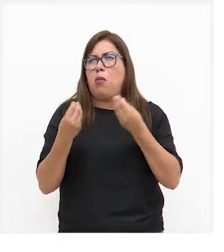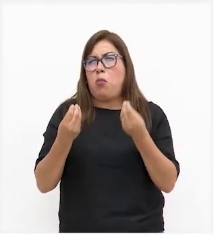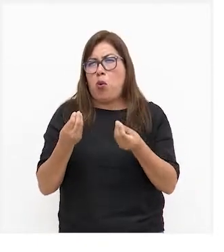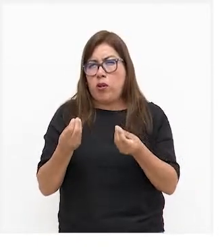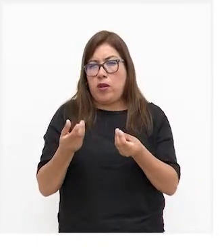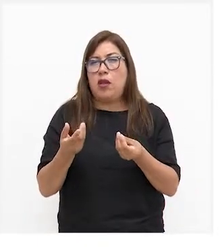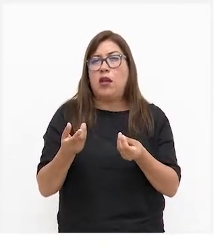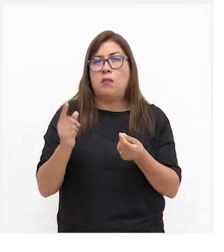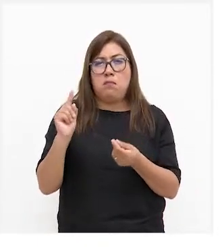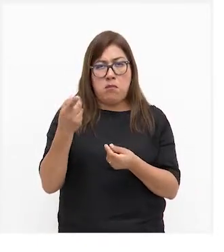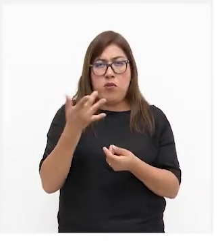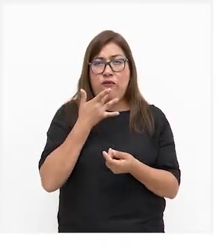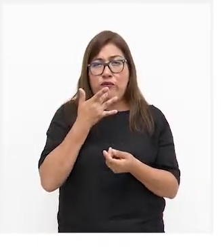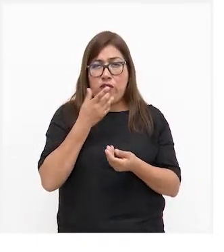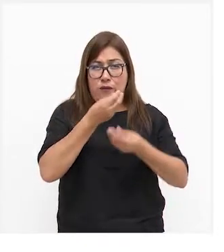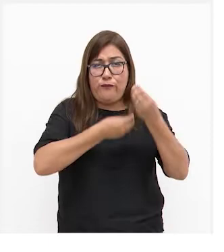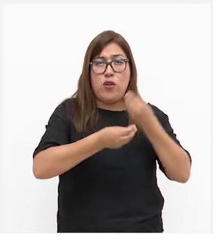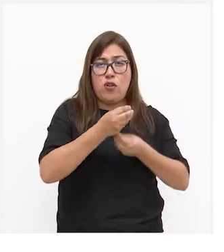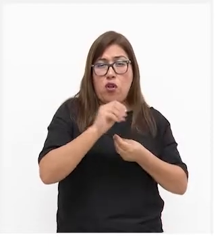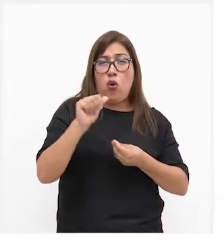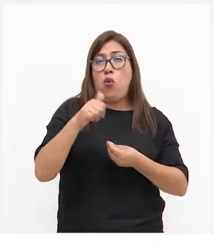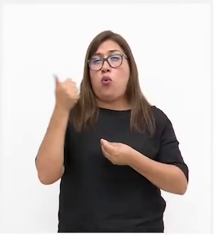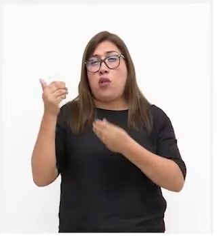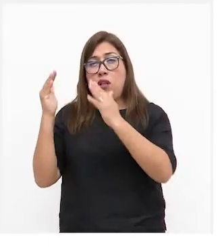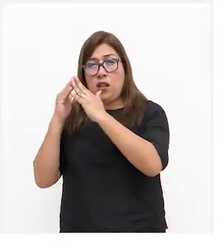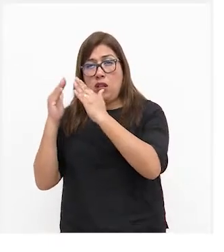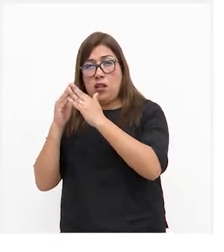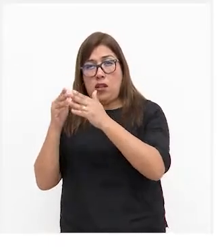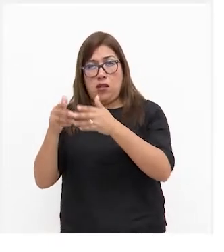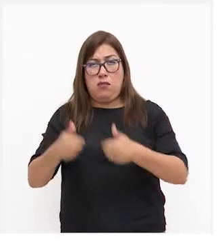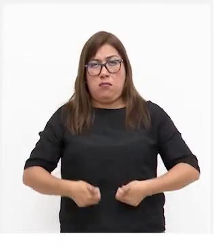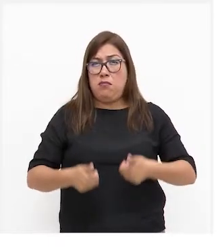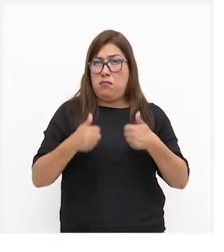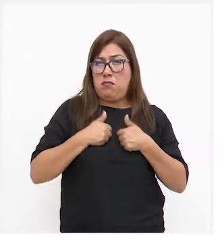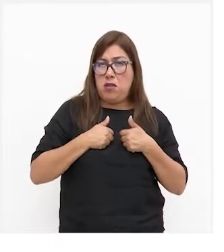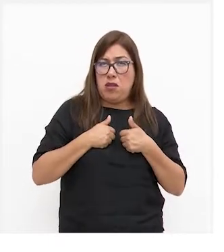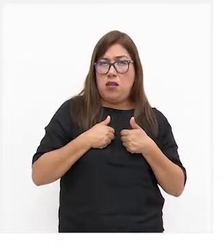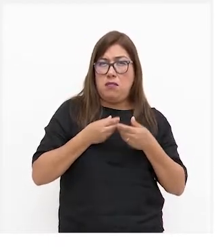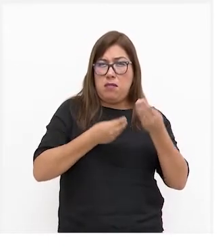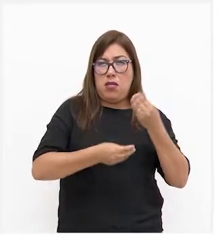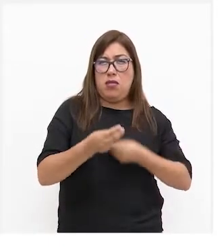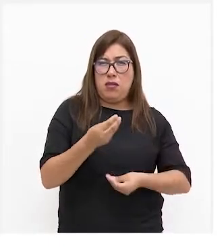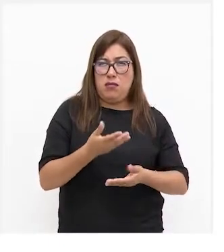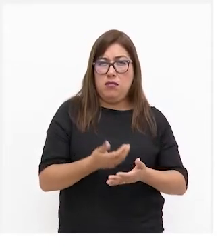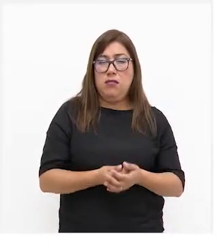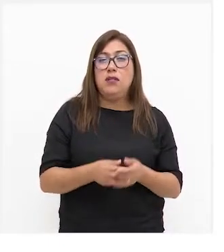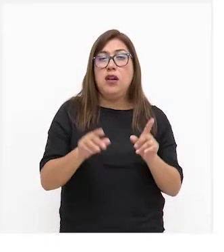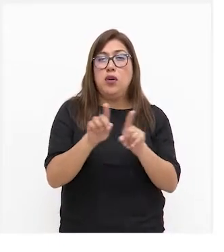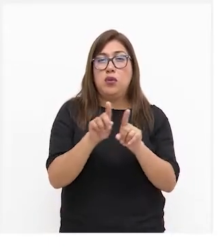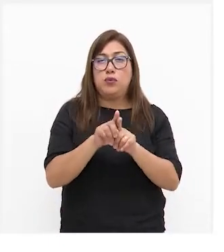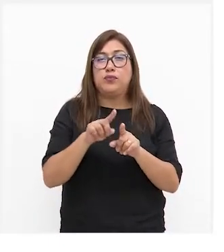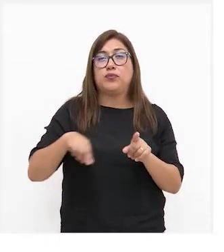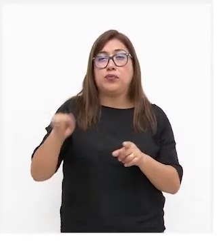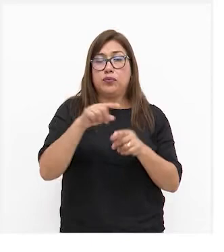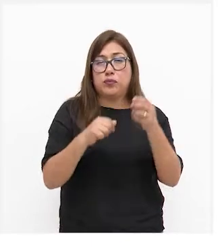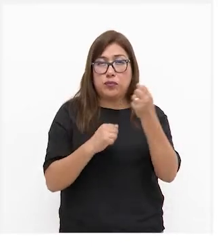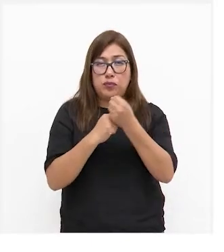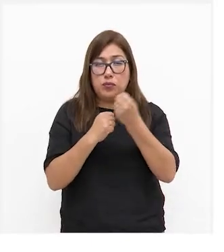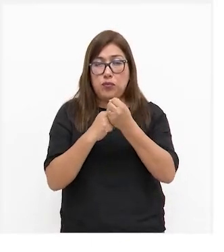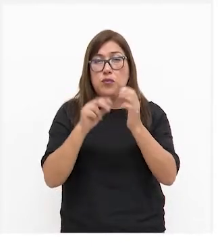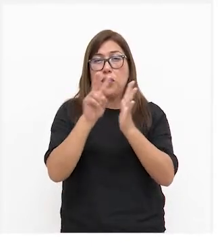circunstancias? ¿Preferiría vender primero otro inmueble antes que la casa en la que reside? Al igual que los